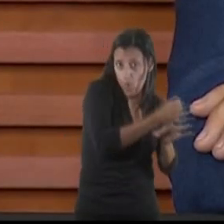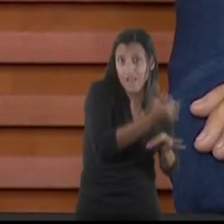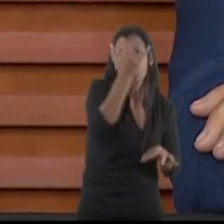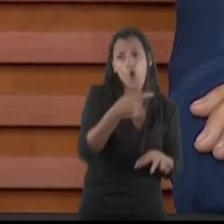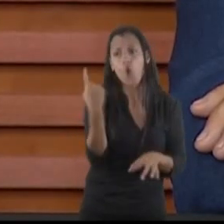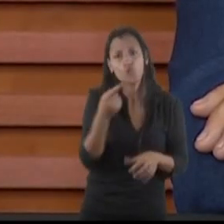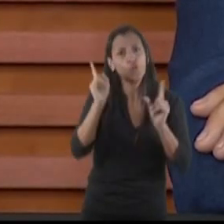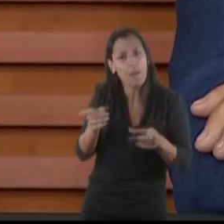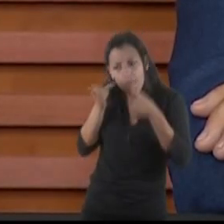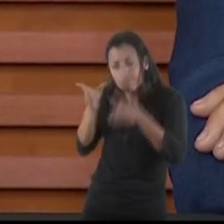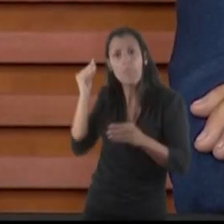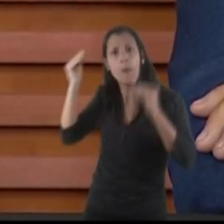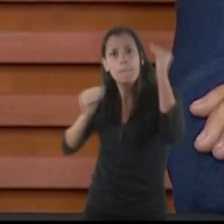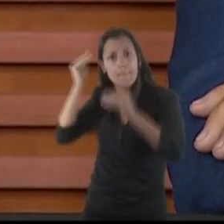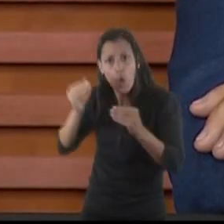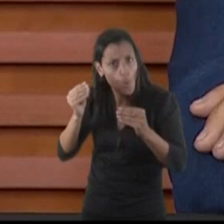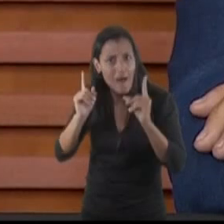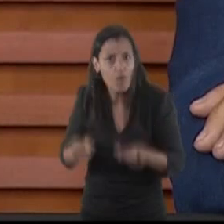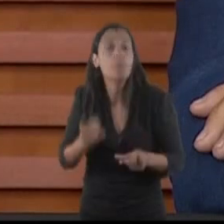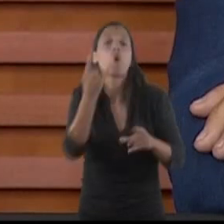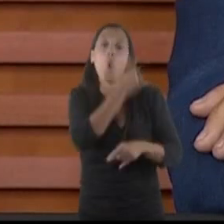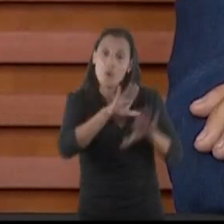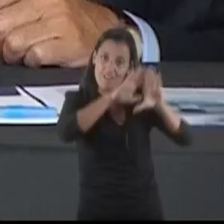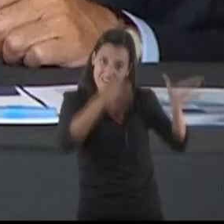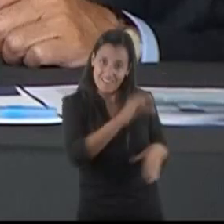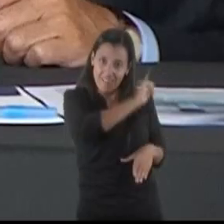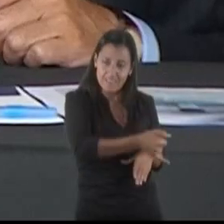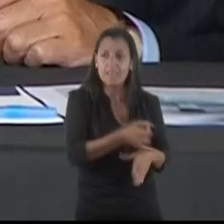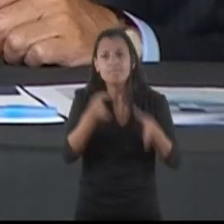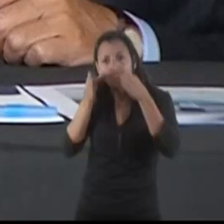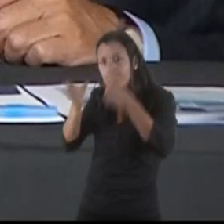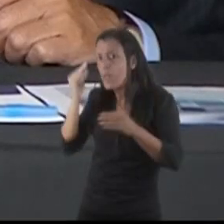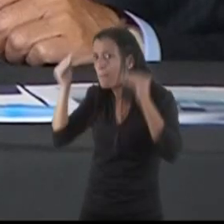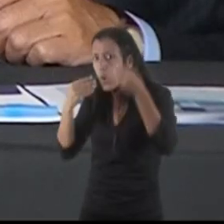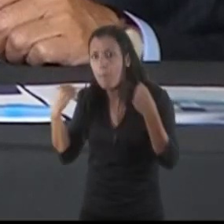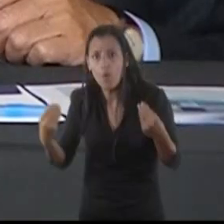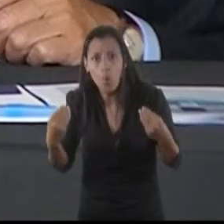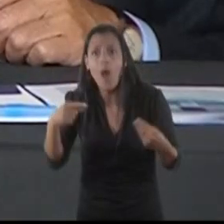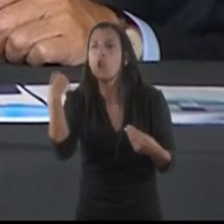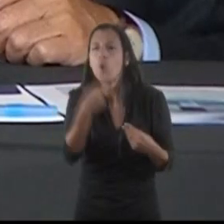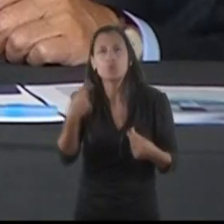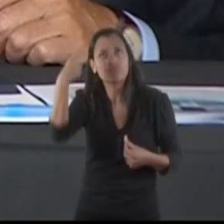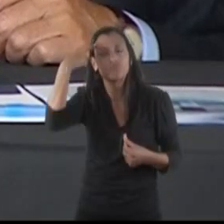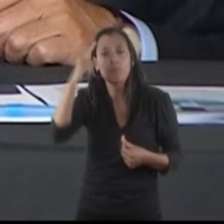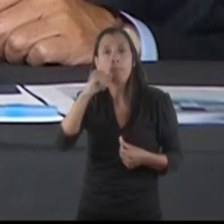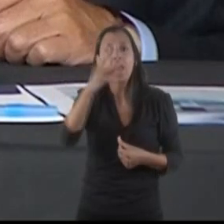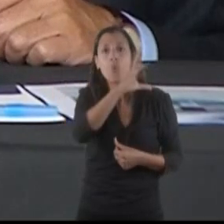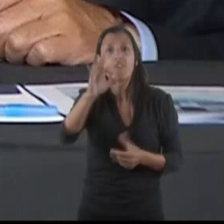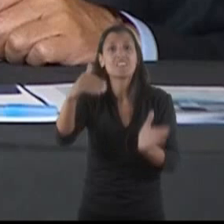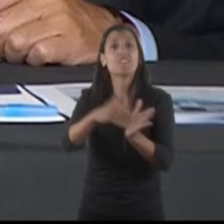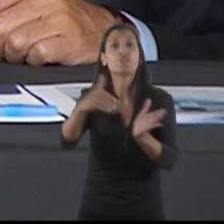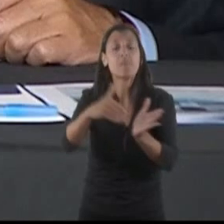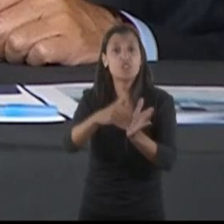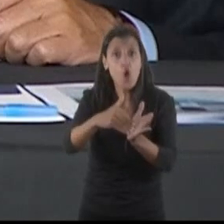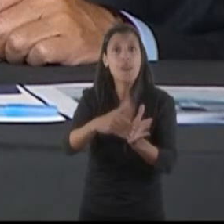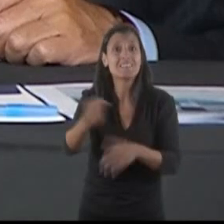también nos preocupa, más allá de lo universitario, estamos previendo invertir 1.400